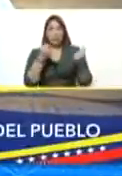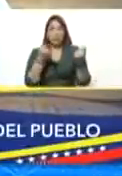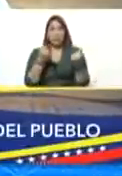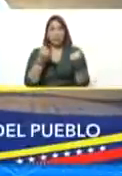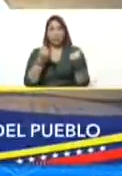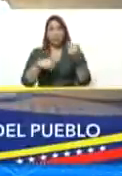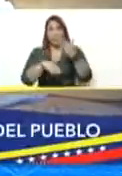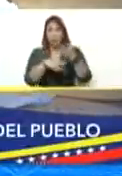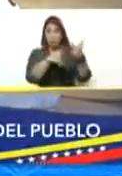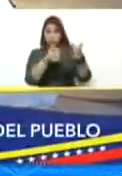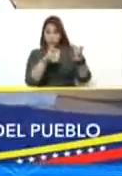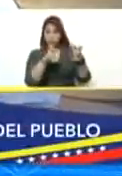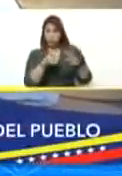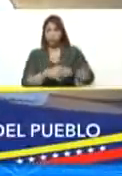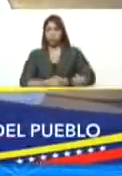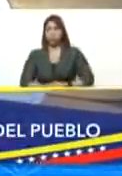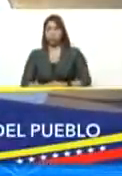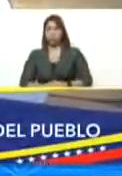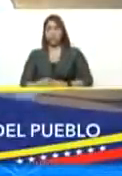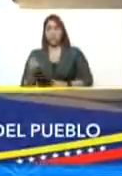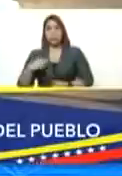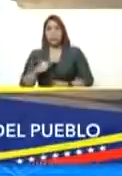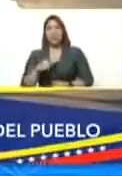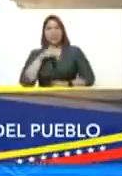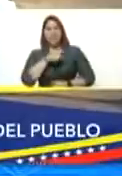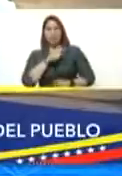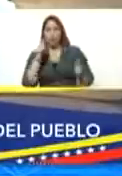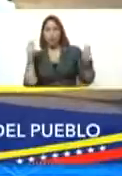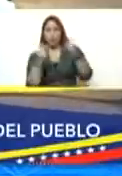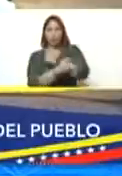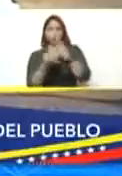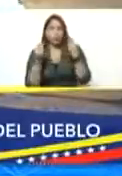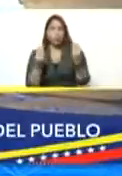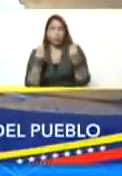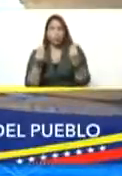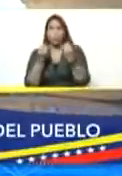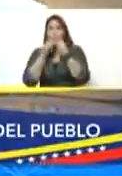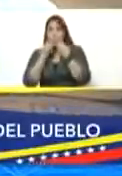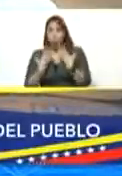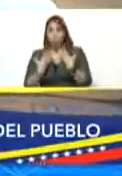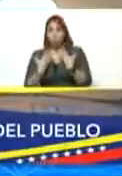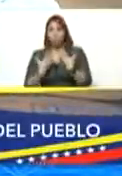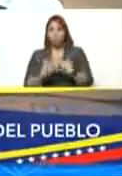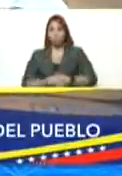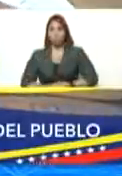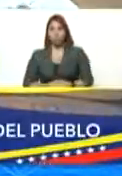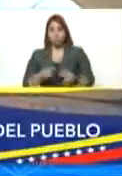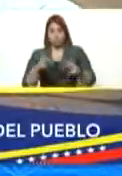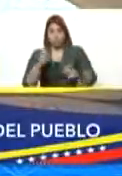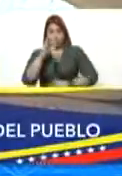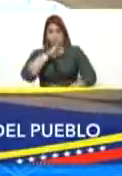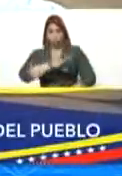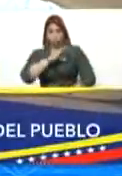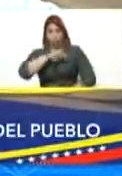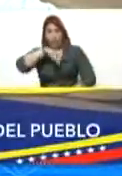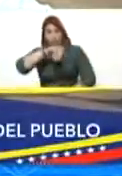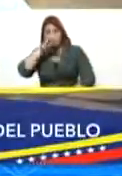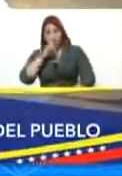le vamos a cobrar va a tener un efecto muy bueno para la inversión social de este